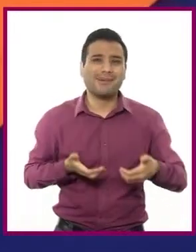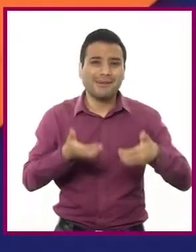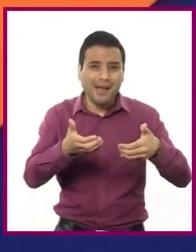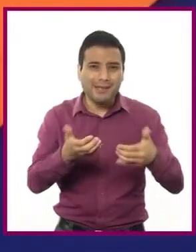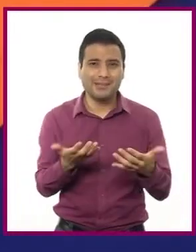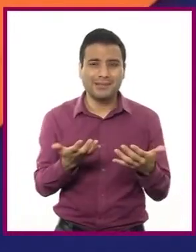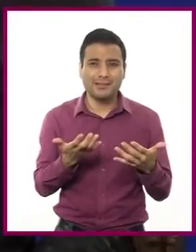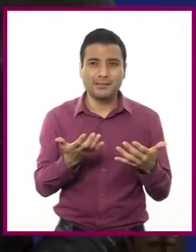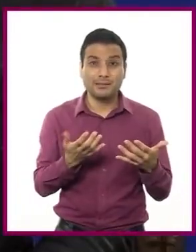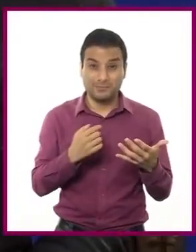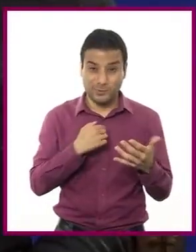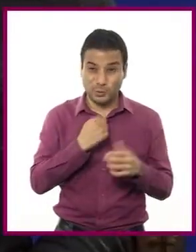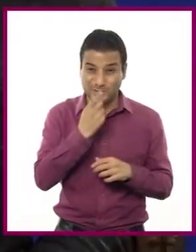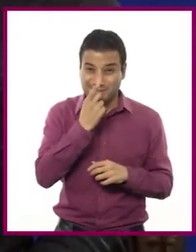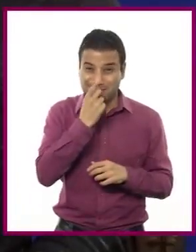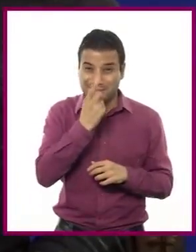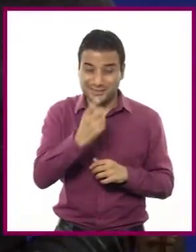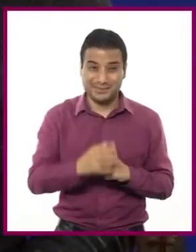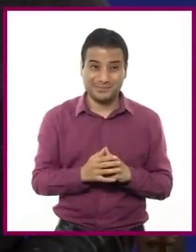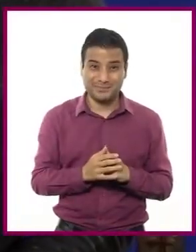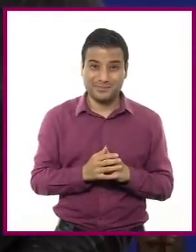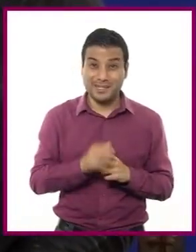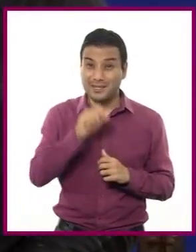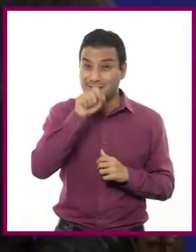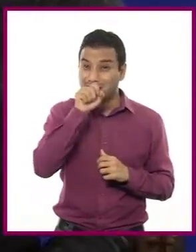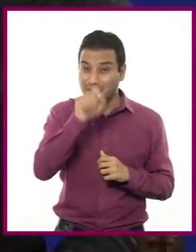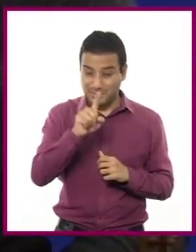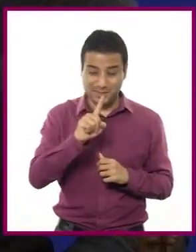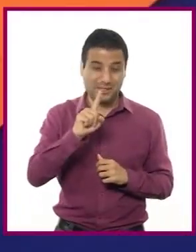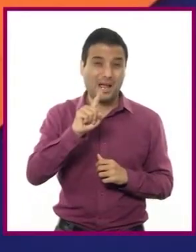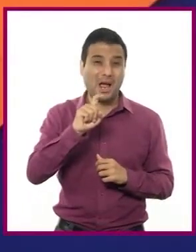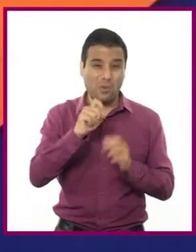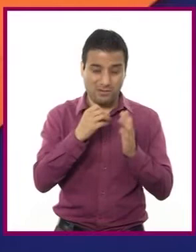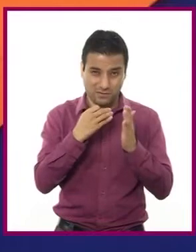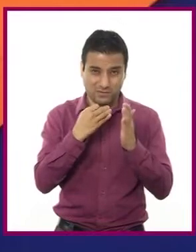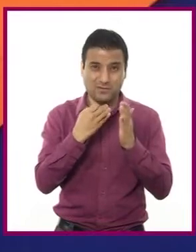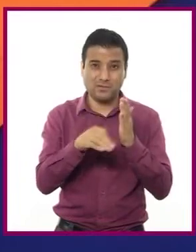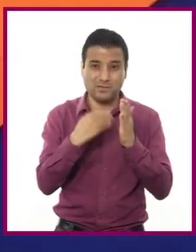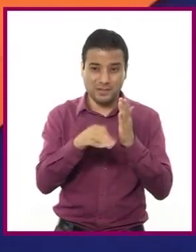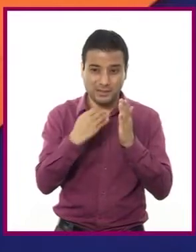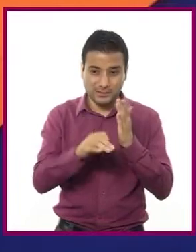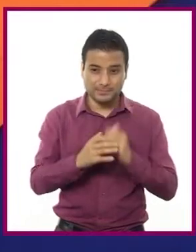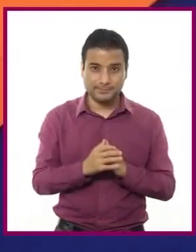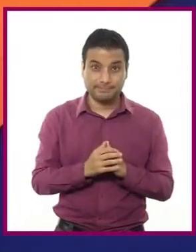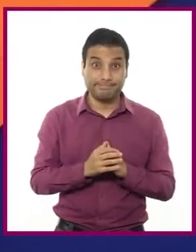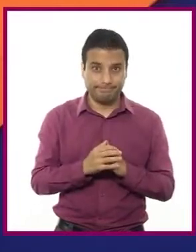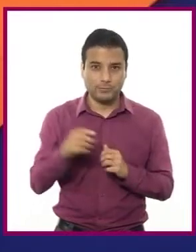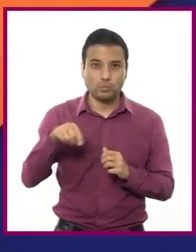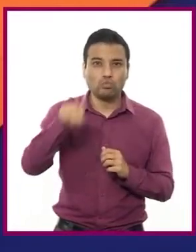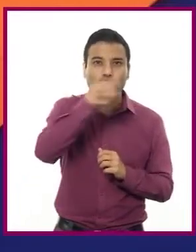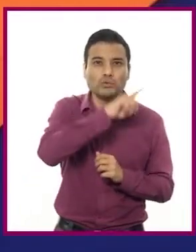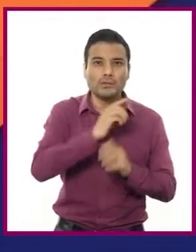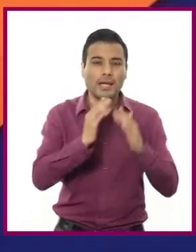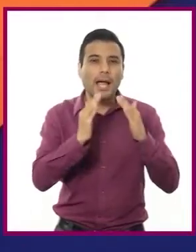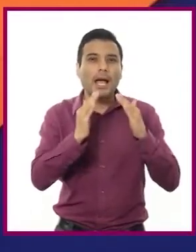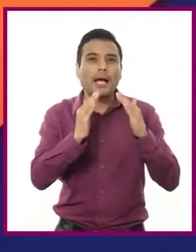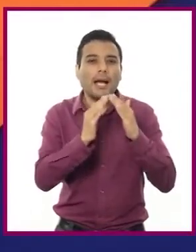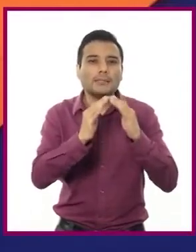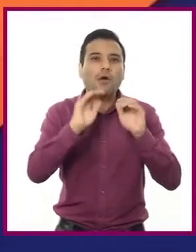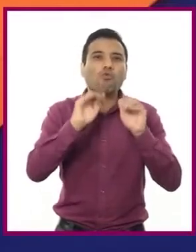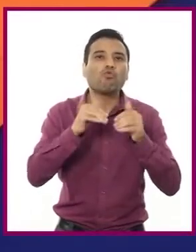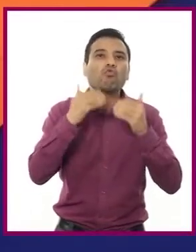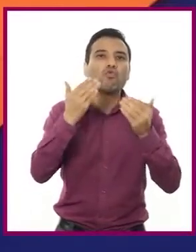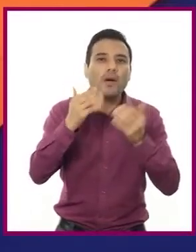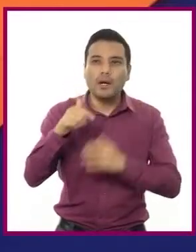le mencionaba, maestro, el problema de la escasez de agua. Muy bien. Hacer un recorrido por nuestra comunidad